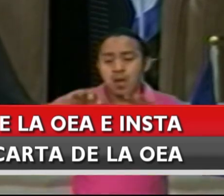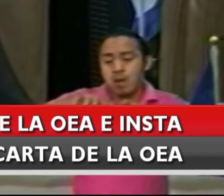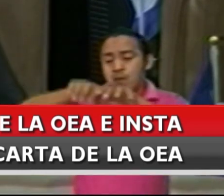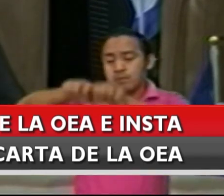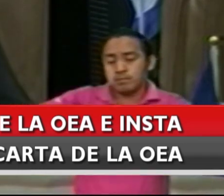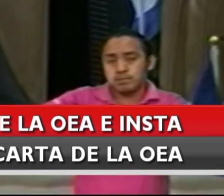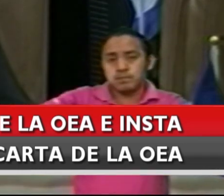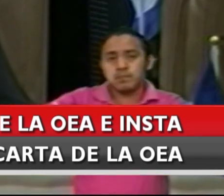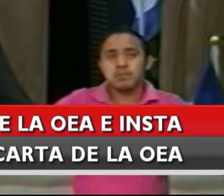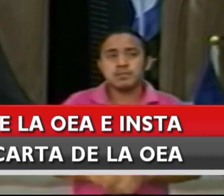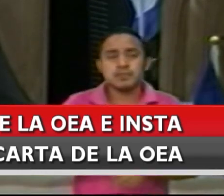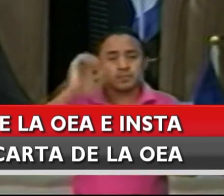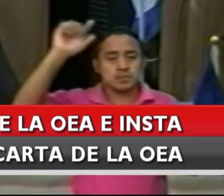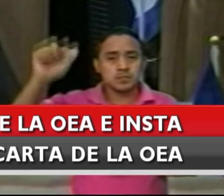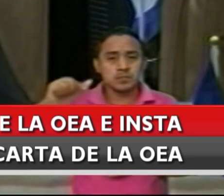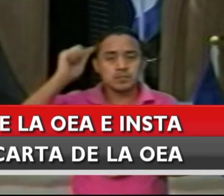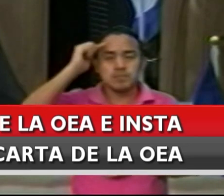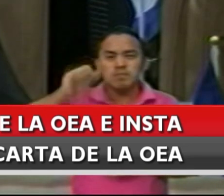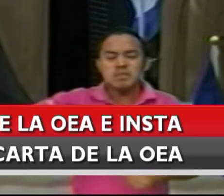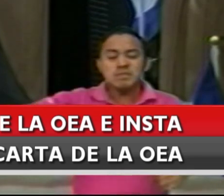gobiernos latinoamericanos